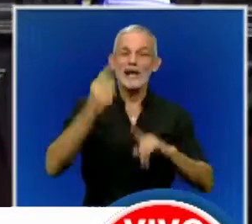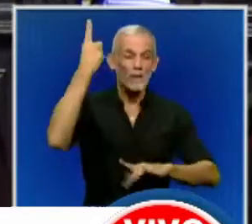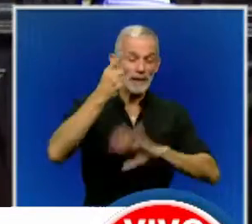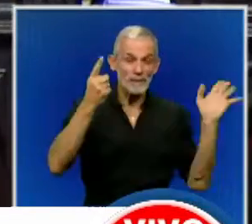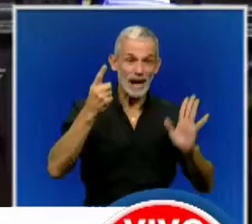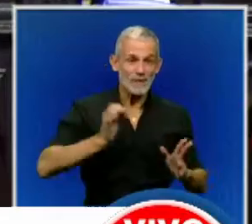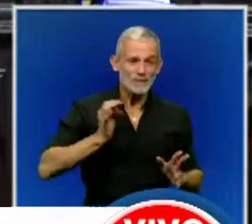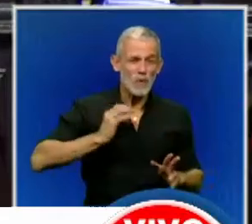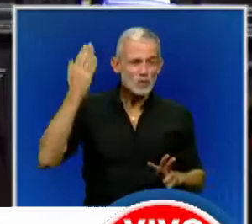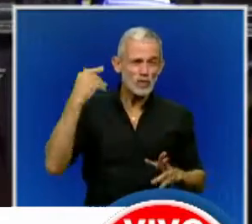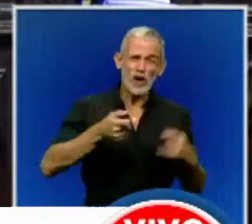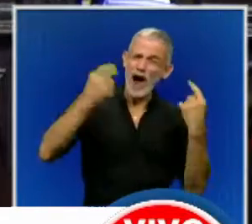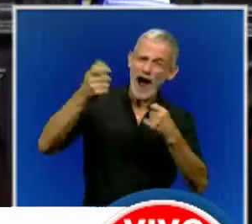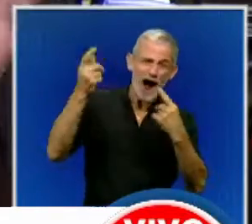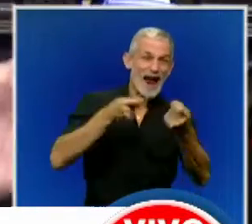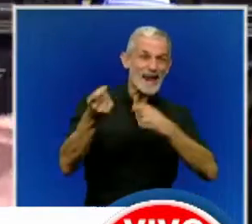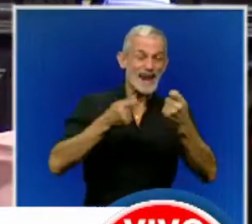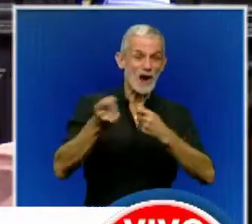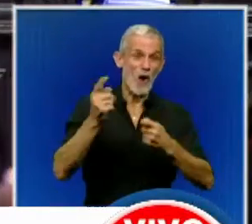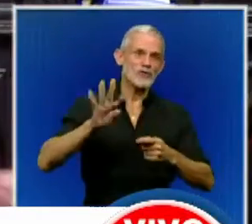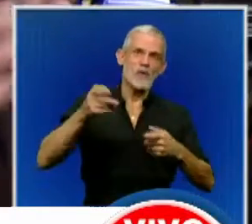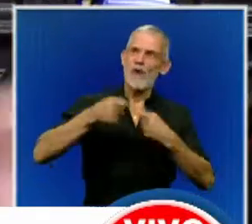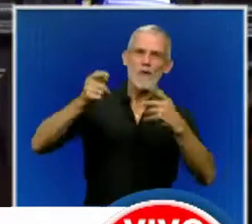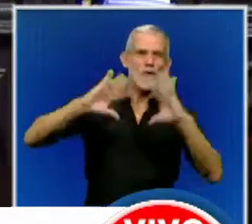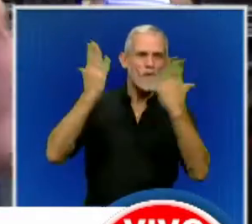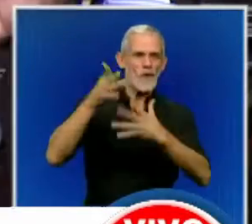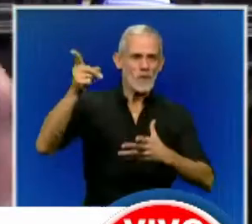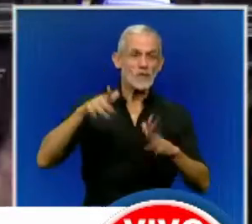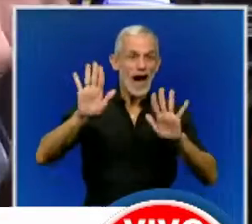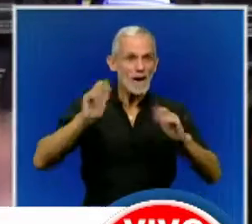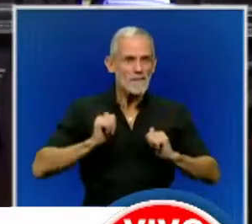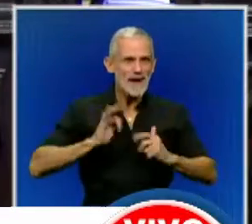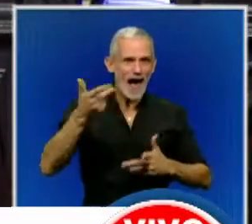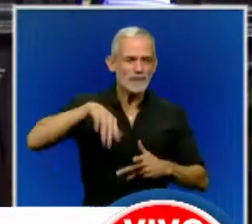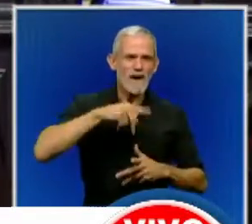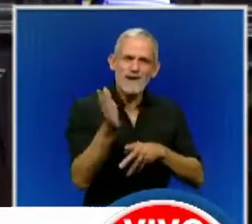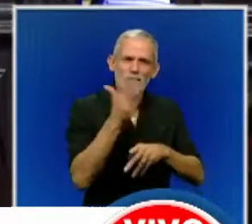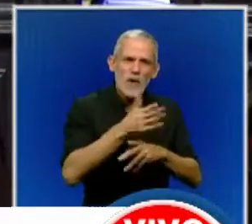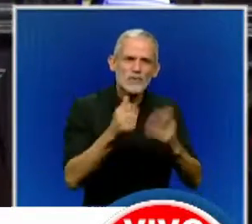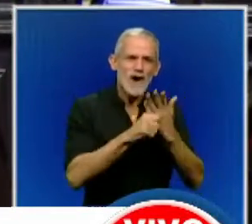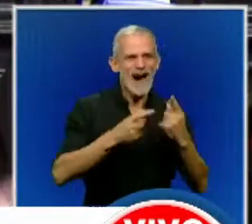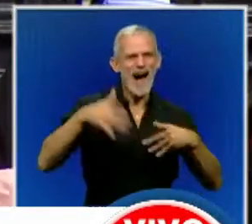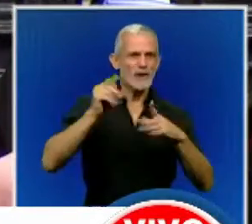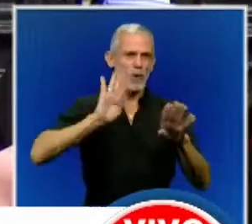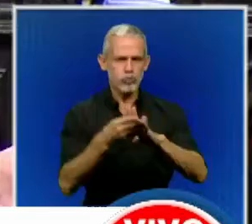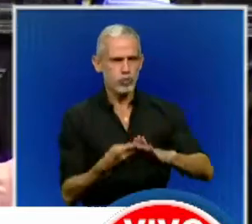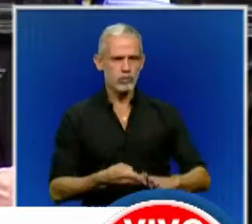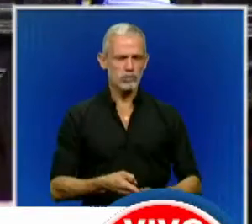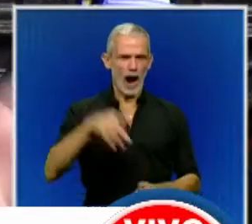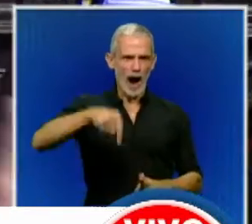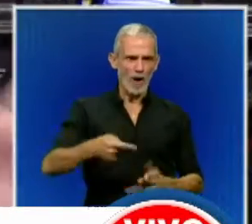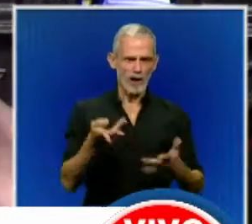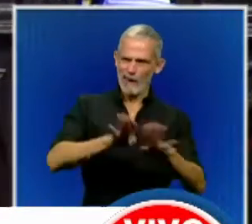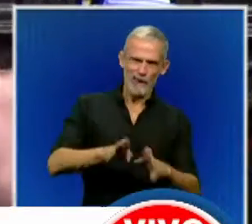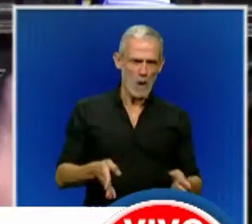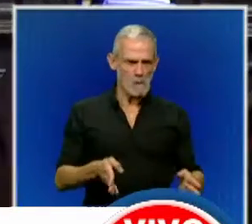en muchos años, haciendo un negocio importante con un mercado que está esperando nuestra capacidad de producir y lo cerramos de un día para el otro? No